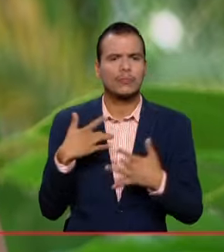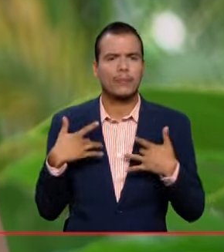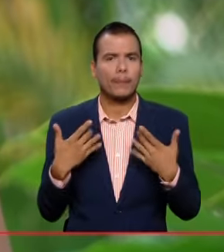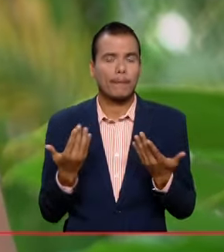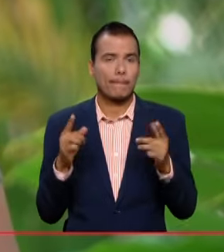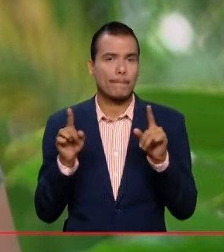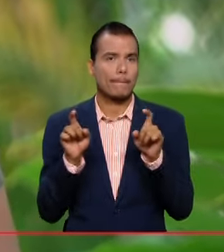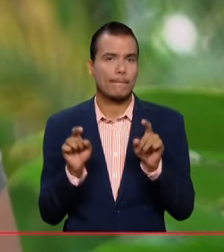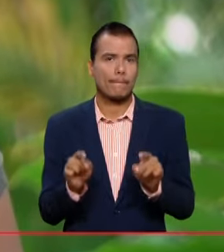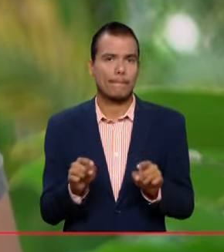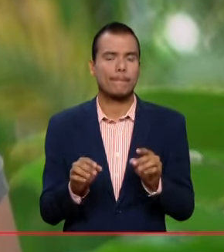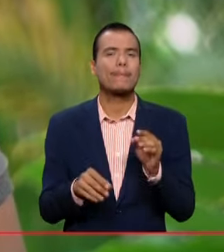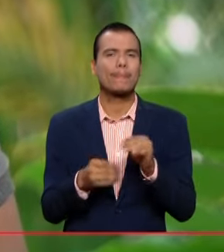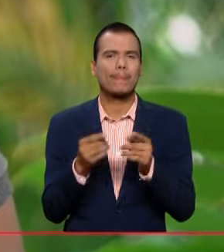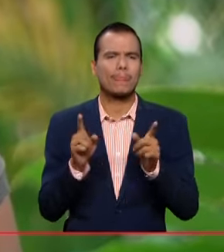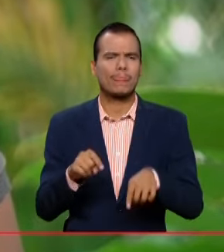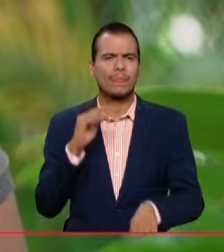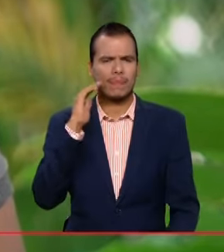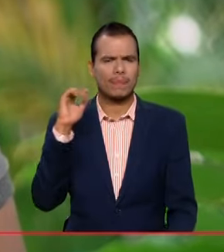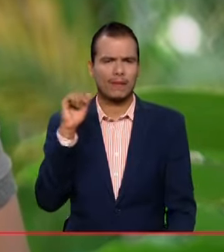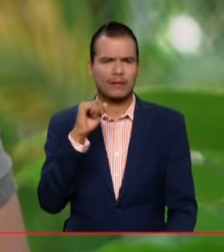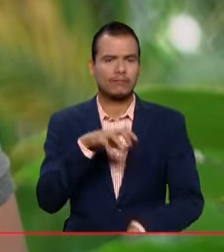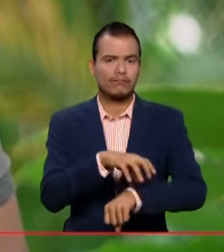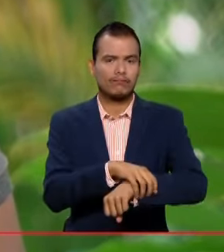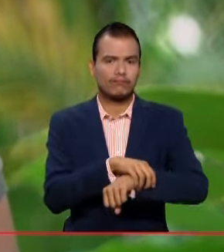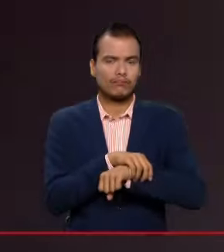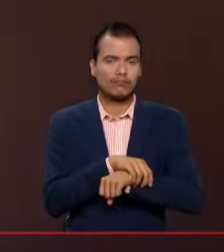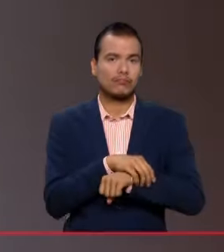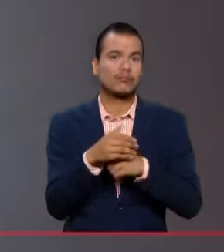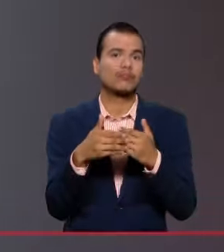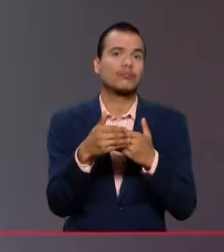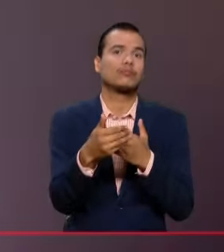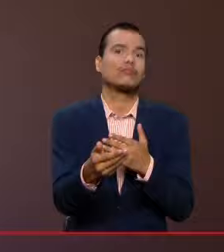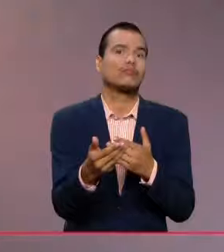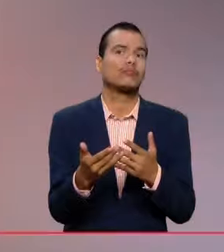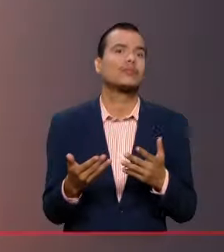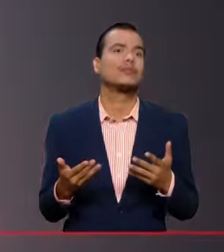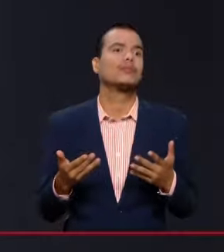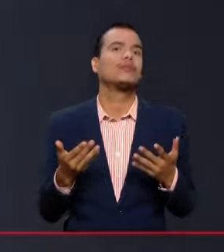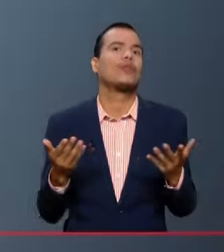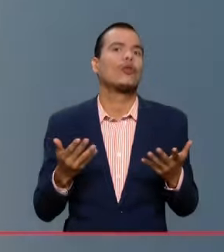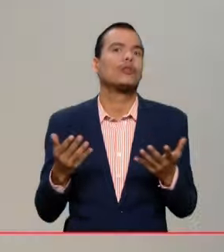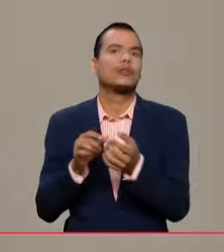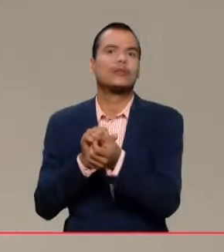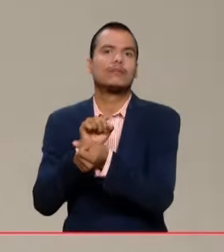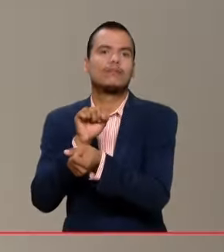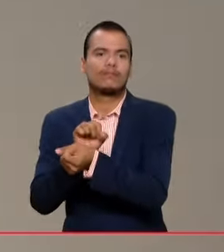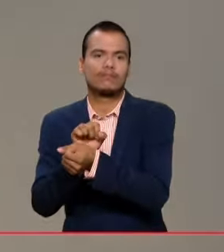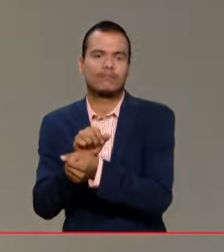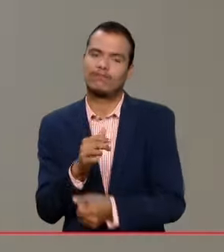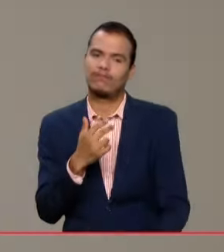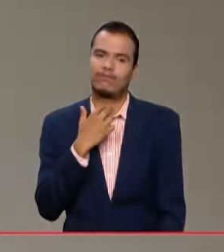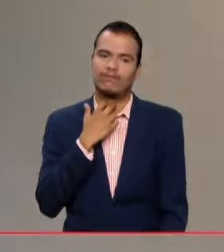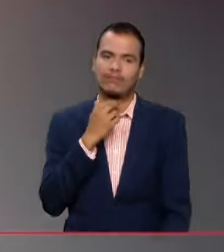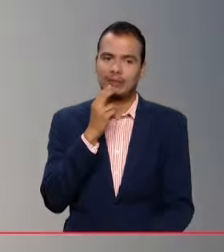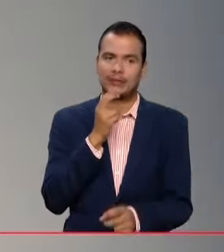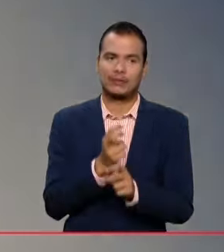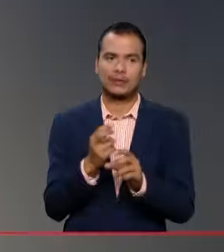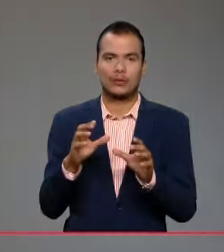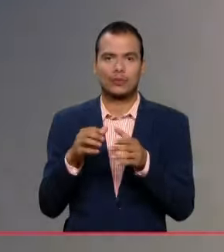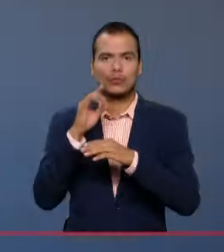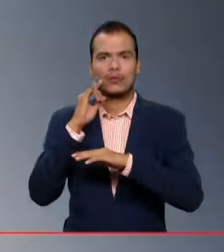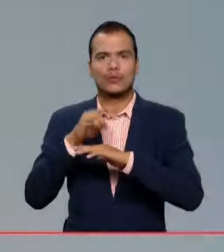nos preocupa la situación de mujeres que sean capturadas o sean judicializadas en los próximos días y que no tienen a dónde ser trasladadas. El INPEC no